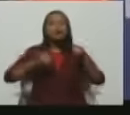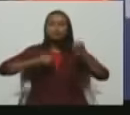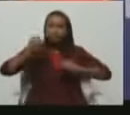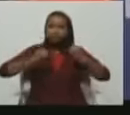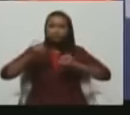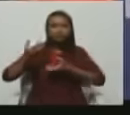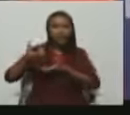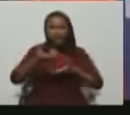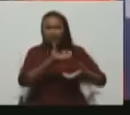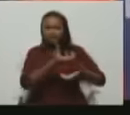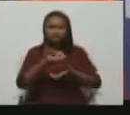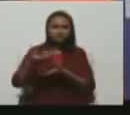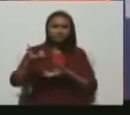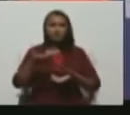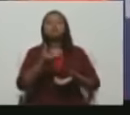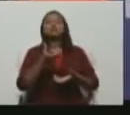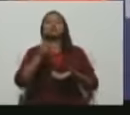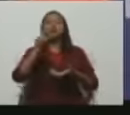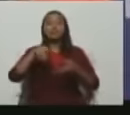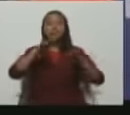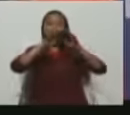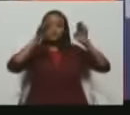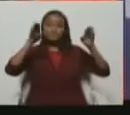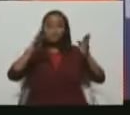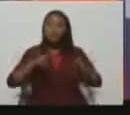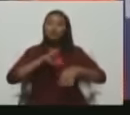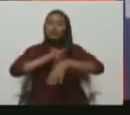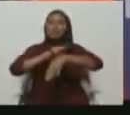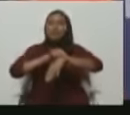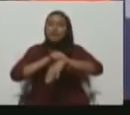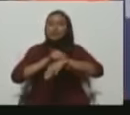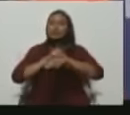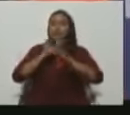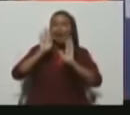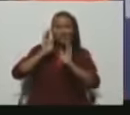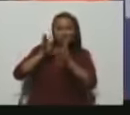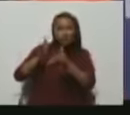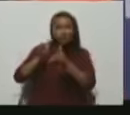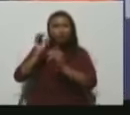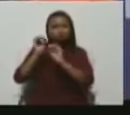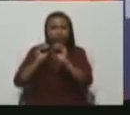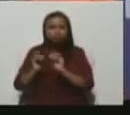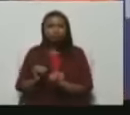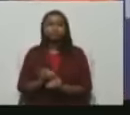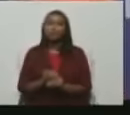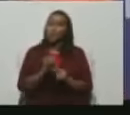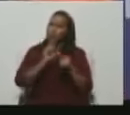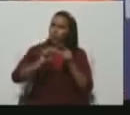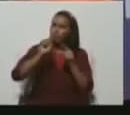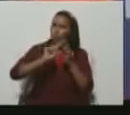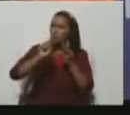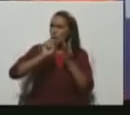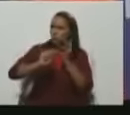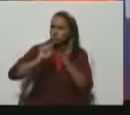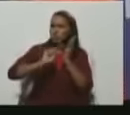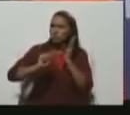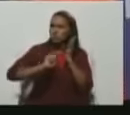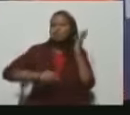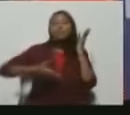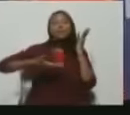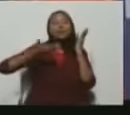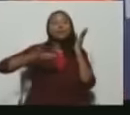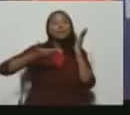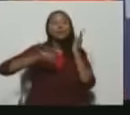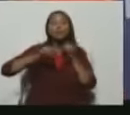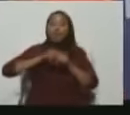equipos, puestos médicos 254, y otros medios importantes para el despliegue y